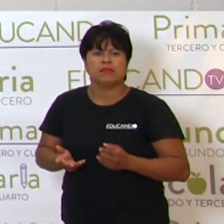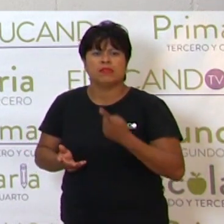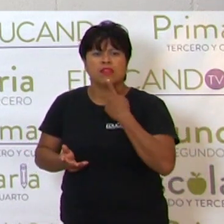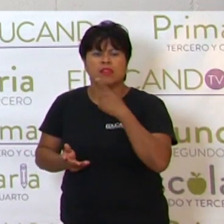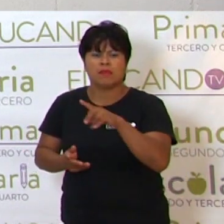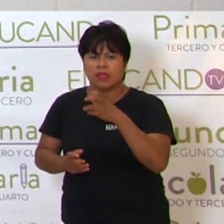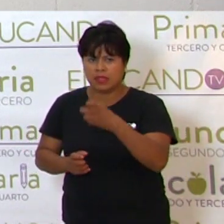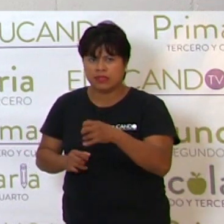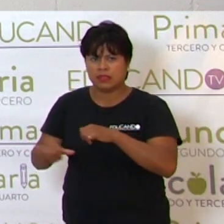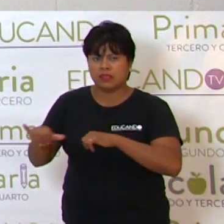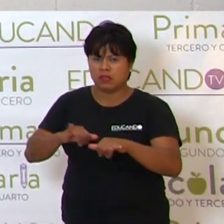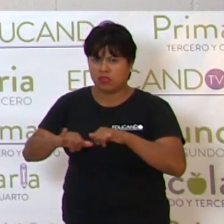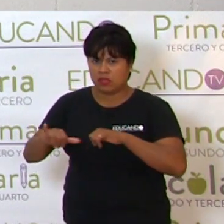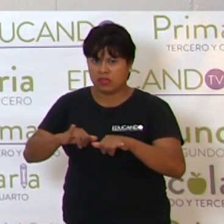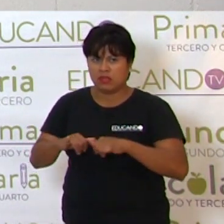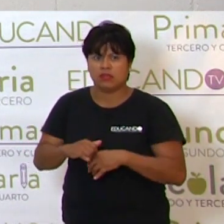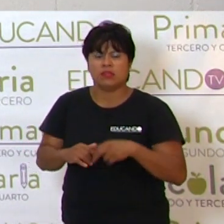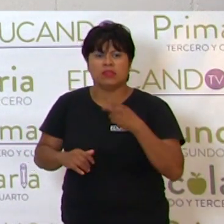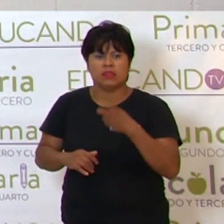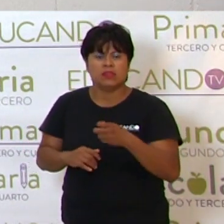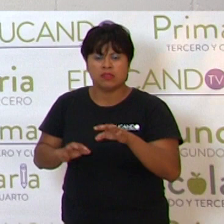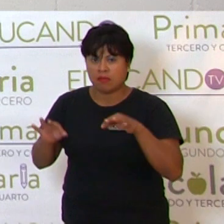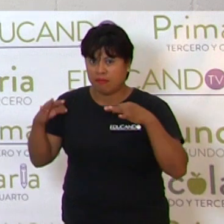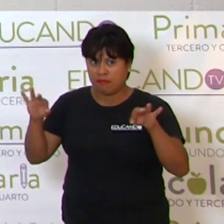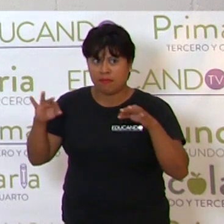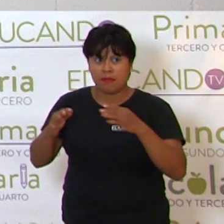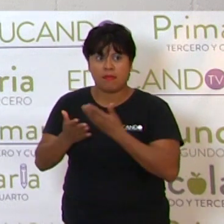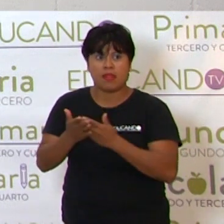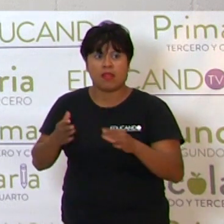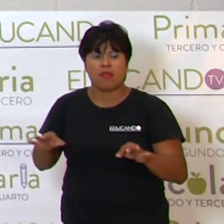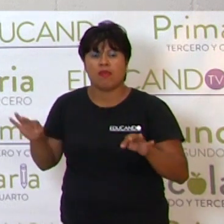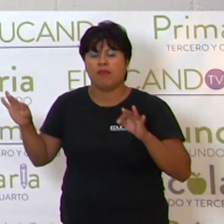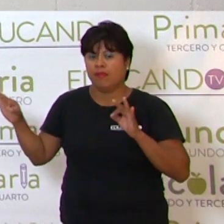es el croquis, esta es una hoja en blanco.